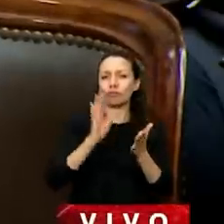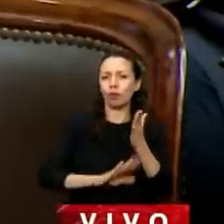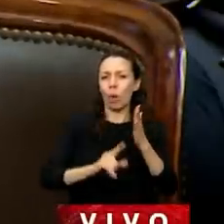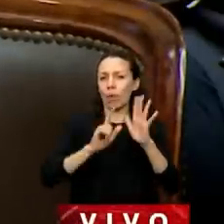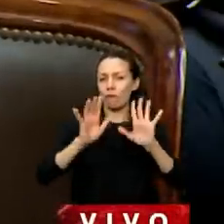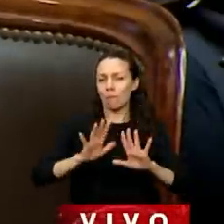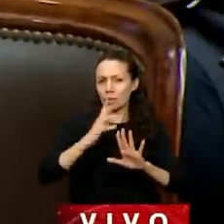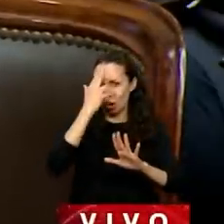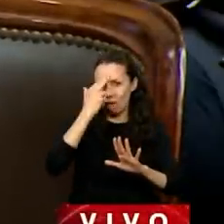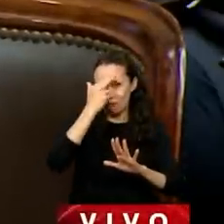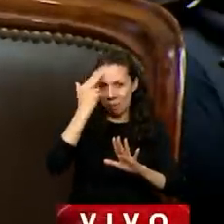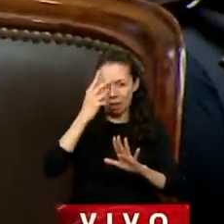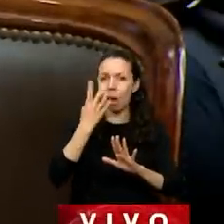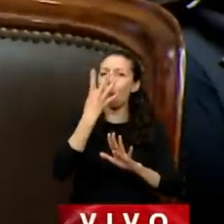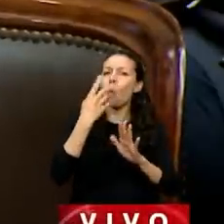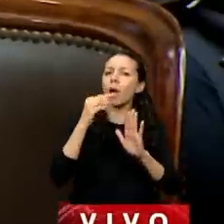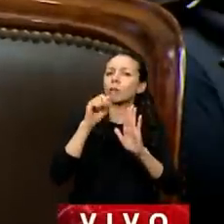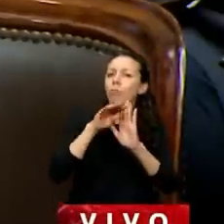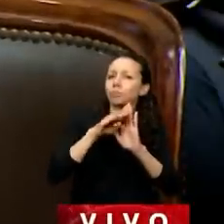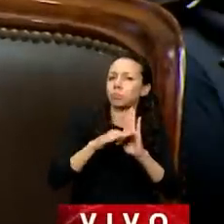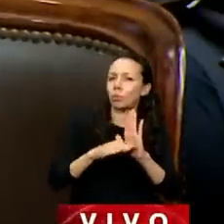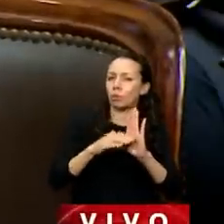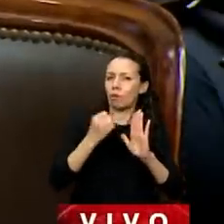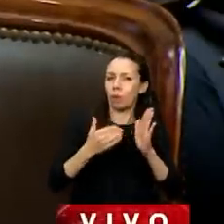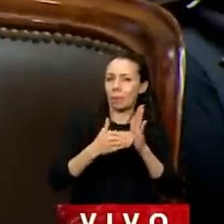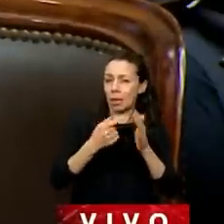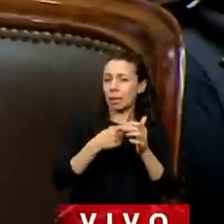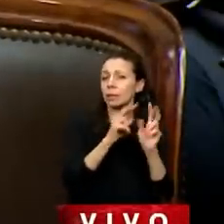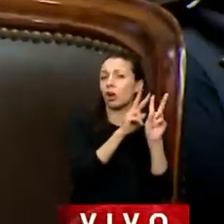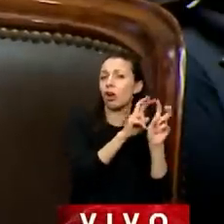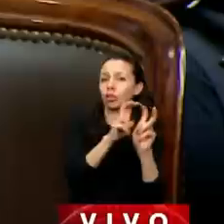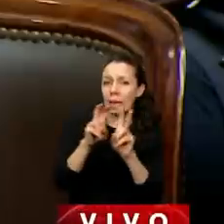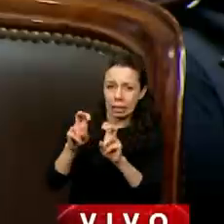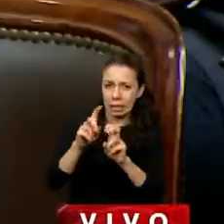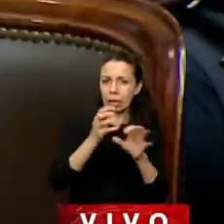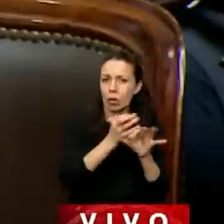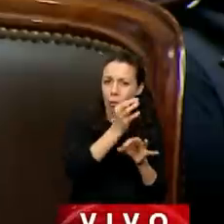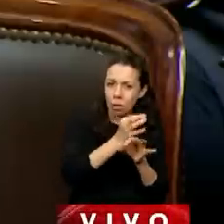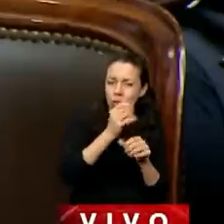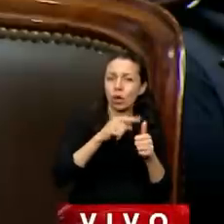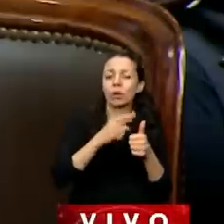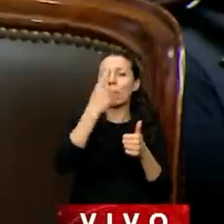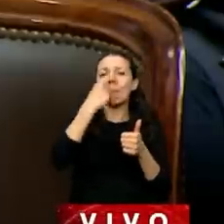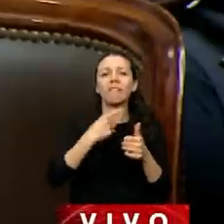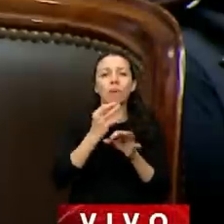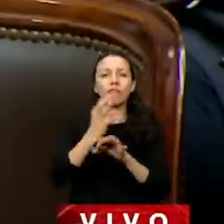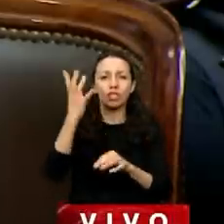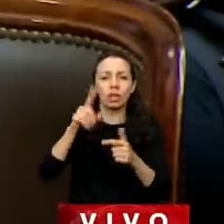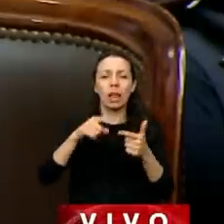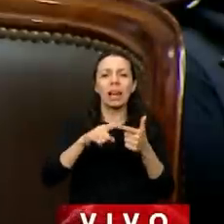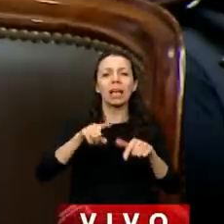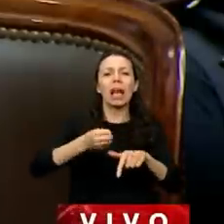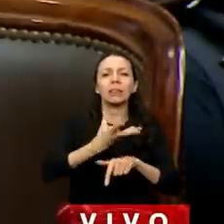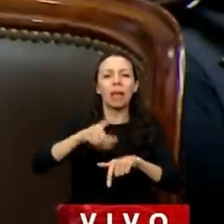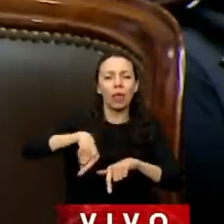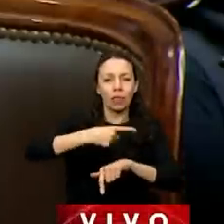enfermería. Esos cuatro puntos tenían que ver con los contenidos curriculares, el perfil profesional, la carga horaria y la